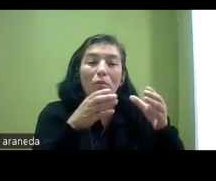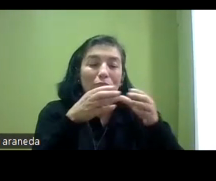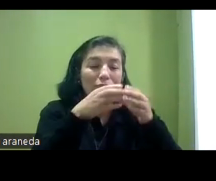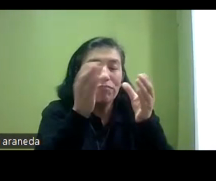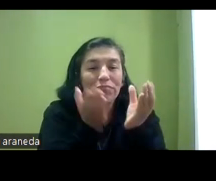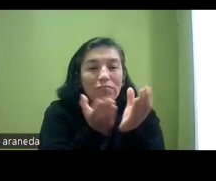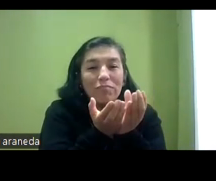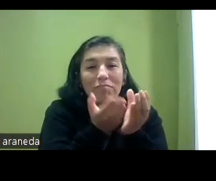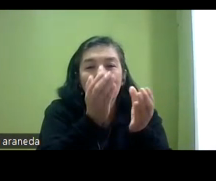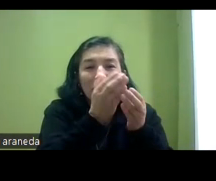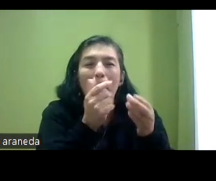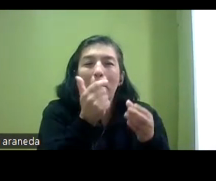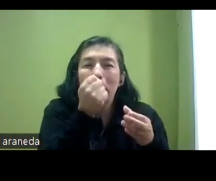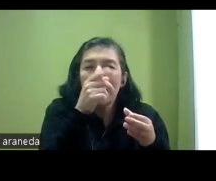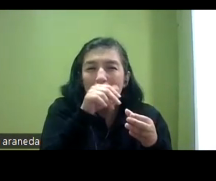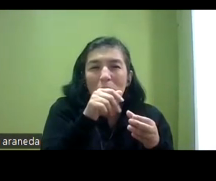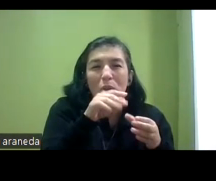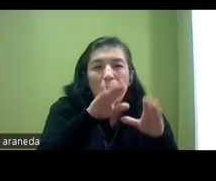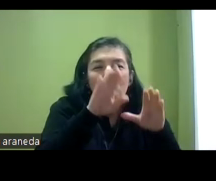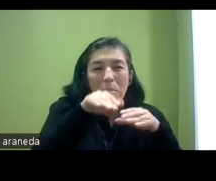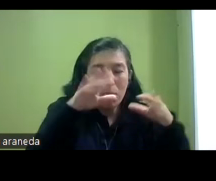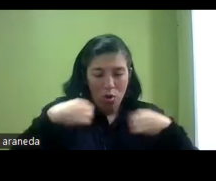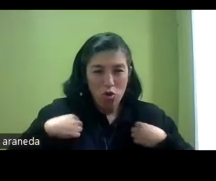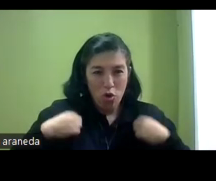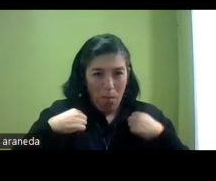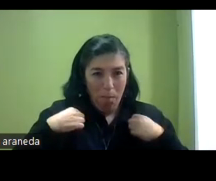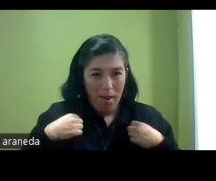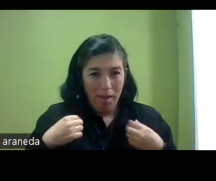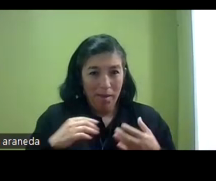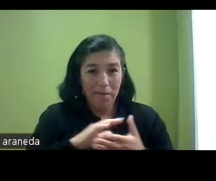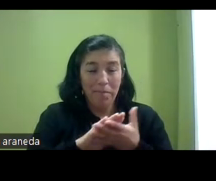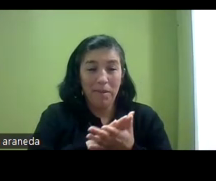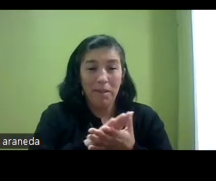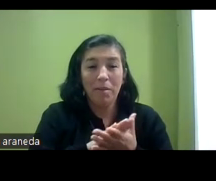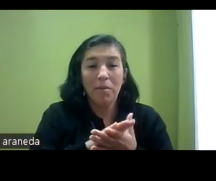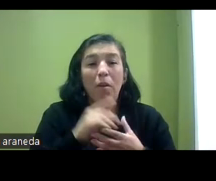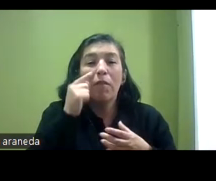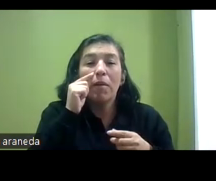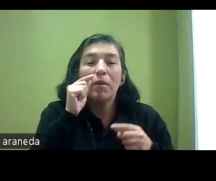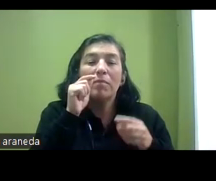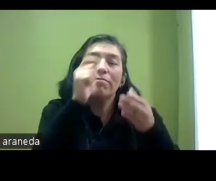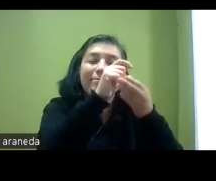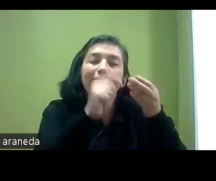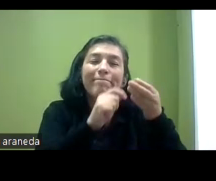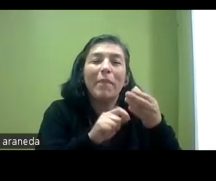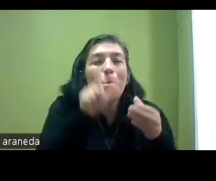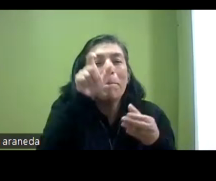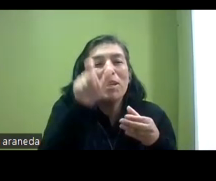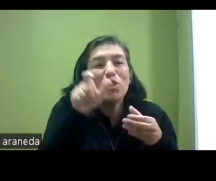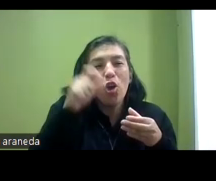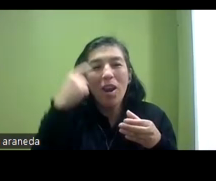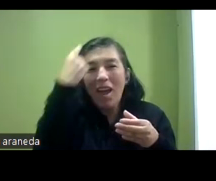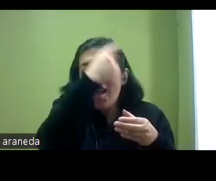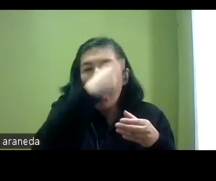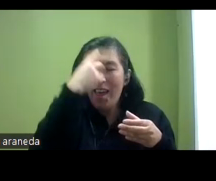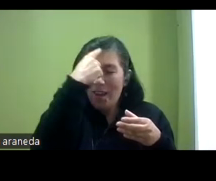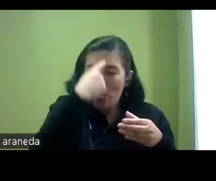diseños bastante similares a las prendas textiles. Vemos pequeñas figuritas humanas, vemos